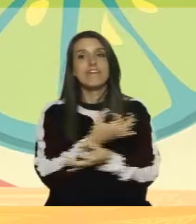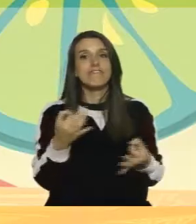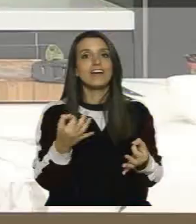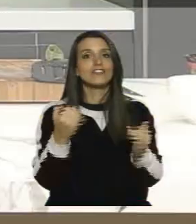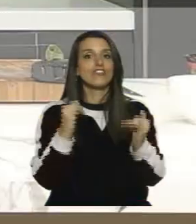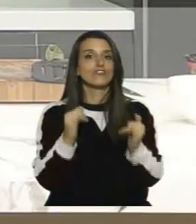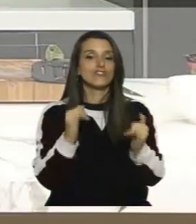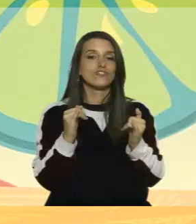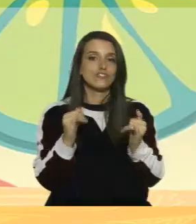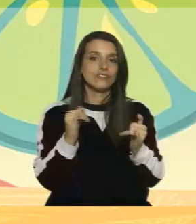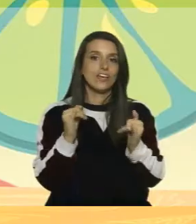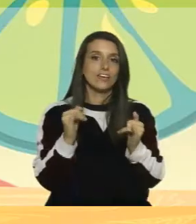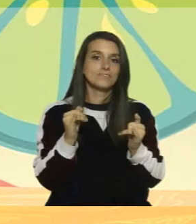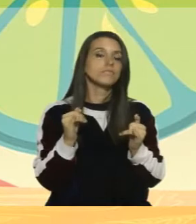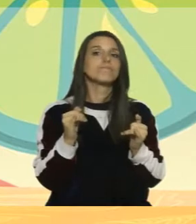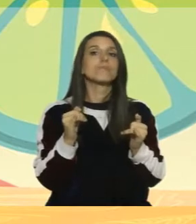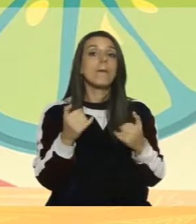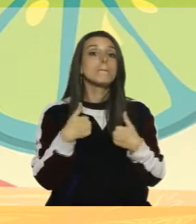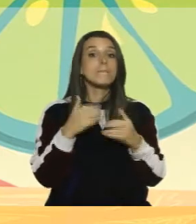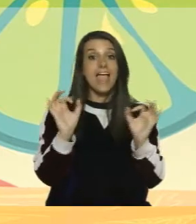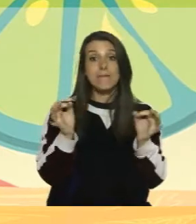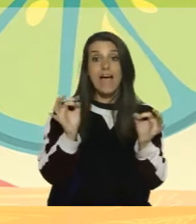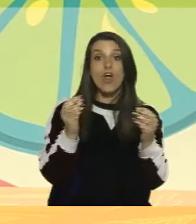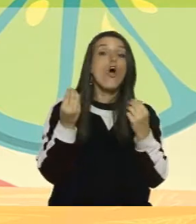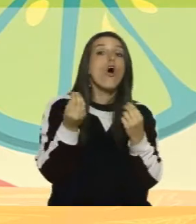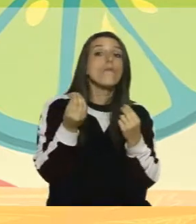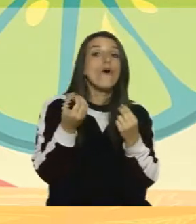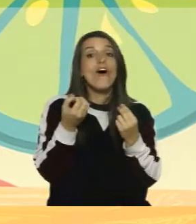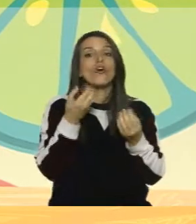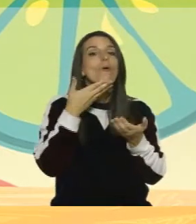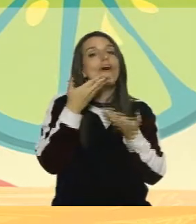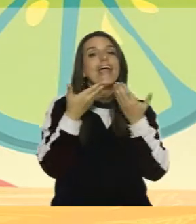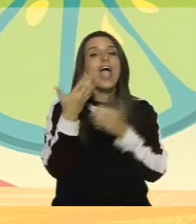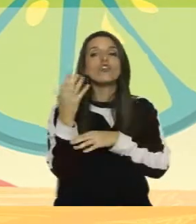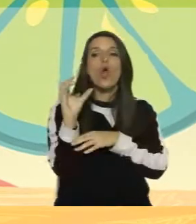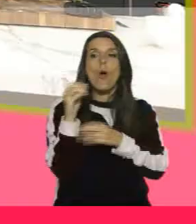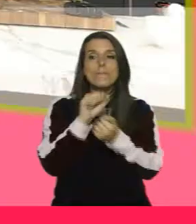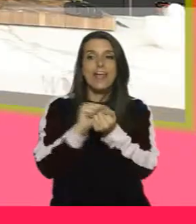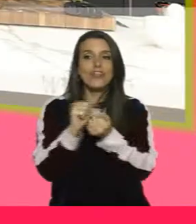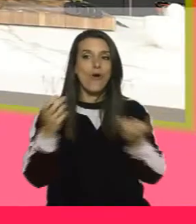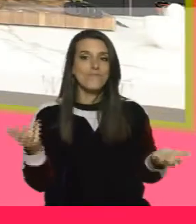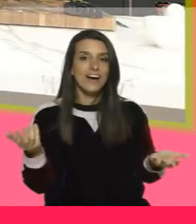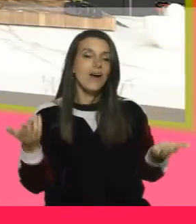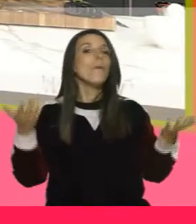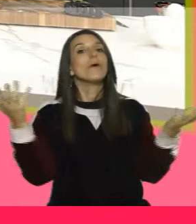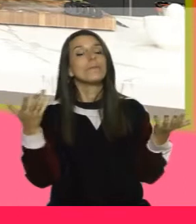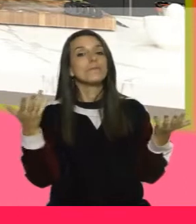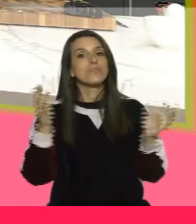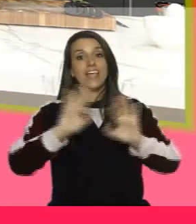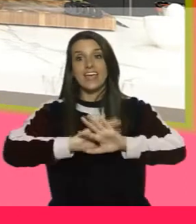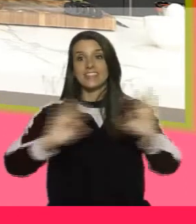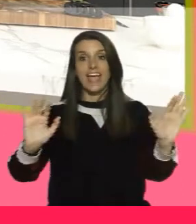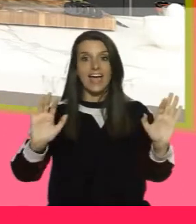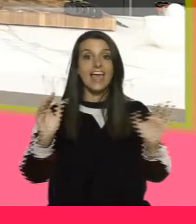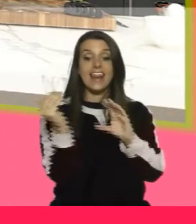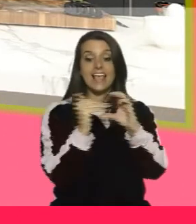Quedaba muy de voy a Rodríguez. Mi hermano es Oscar Adrián, yo soy Ana Laura, imagínate, como mucho. Bueno, muy bien, estamos ahí con esos